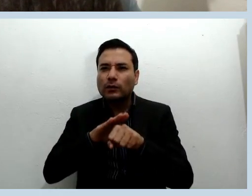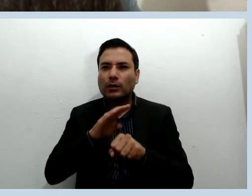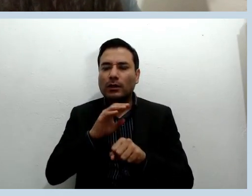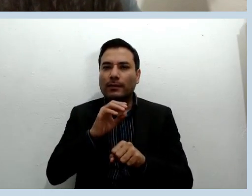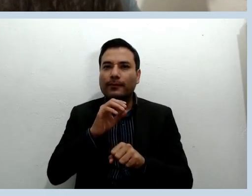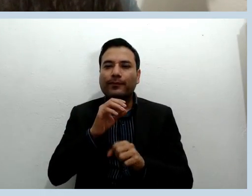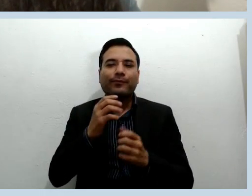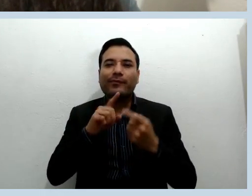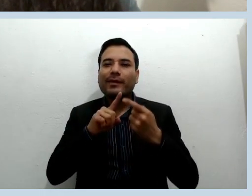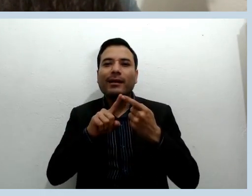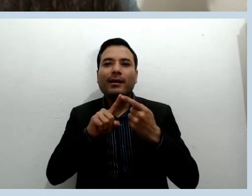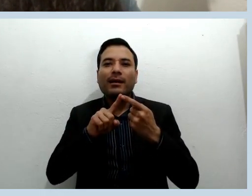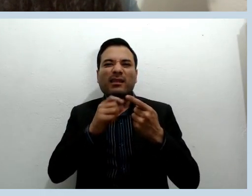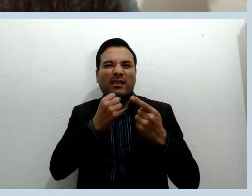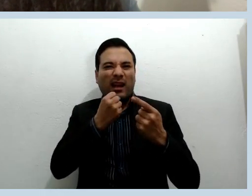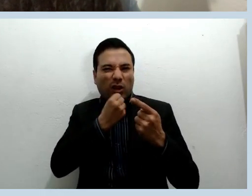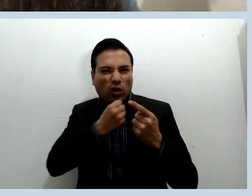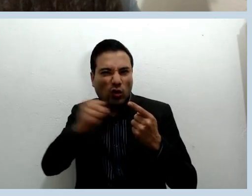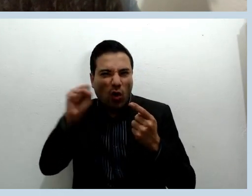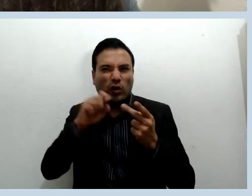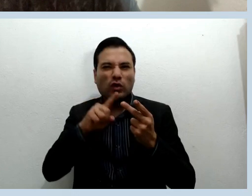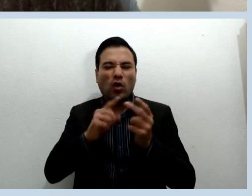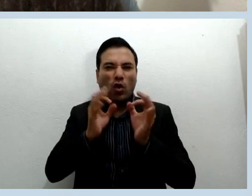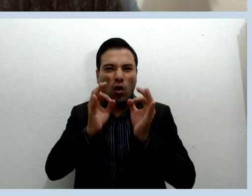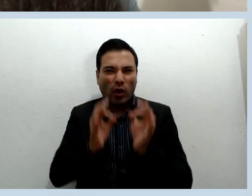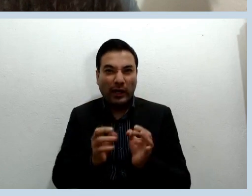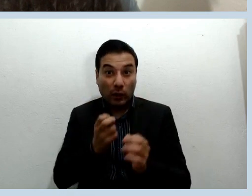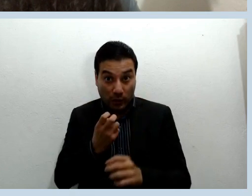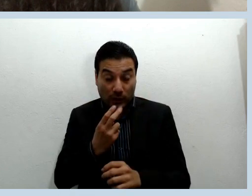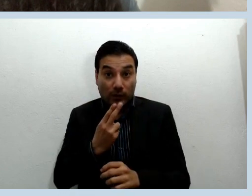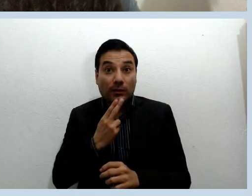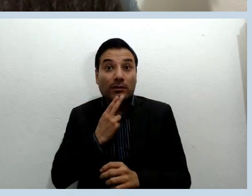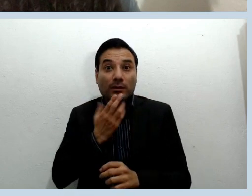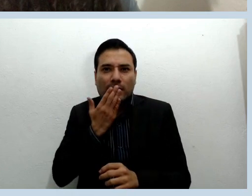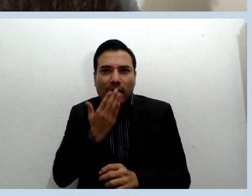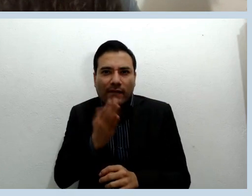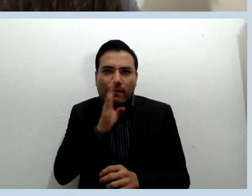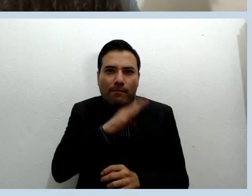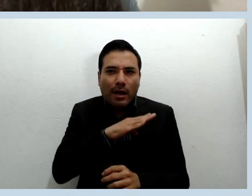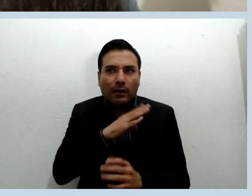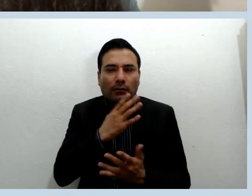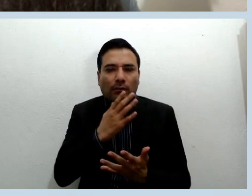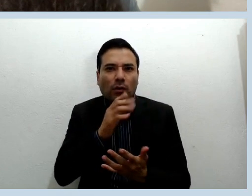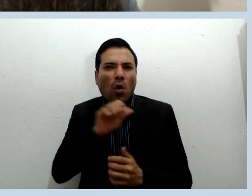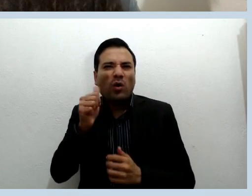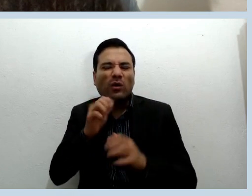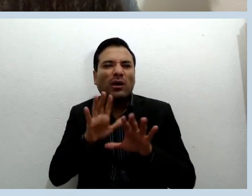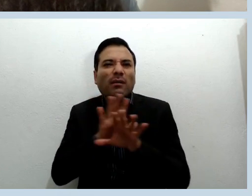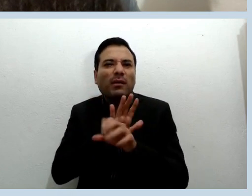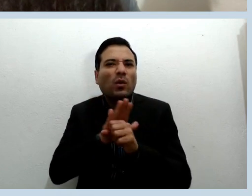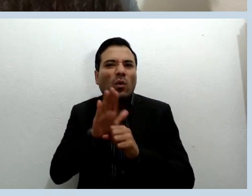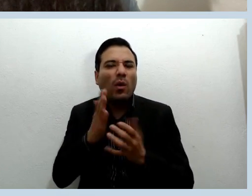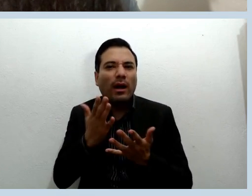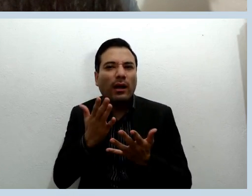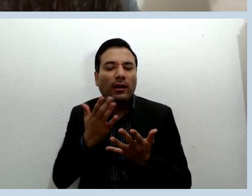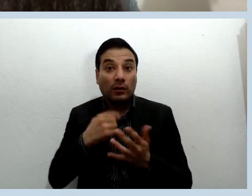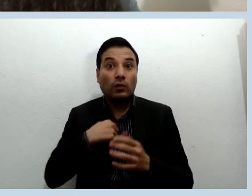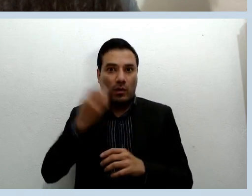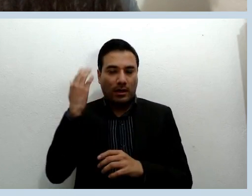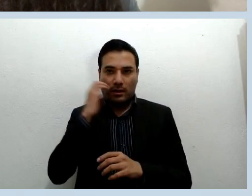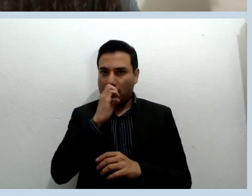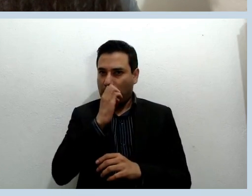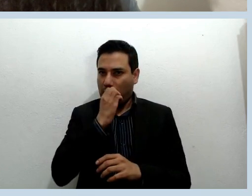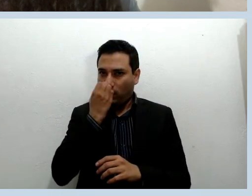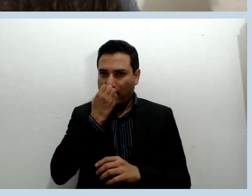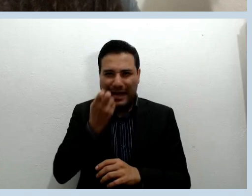correcto ya no son los que necesitamos entonces cuáles y creo que mi pregunta constante desde la escuela Ha sido